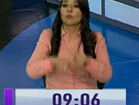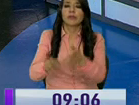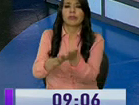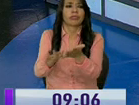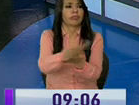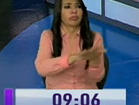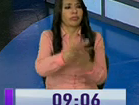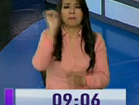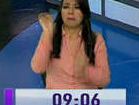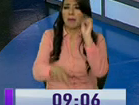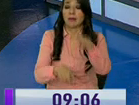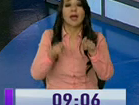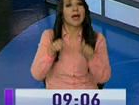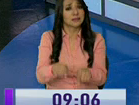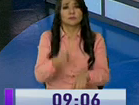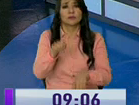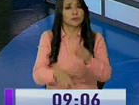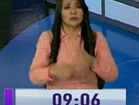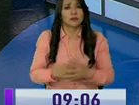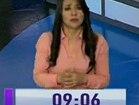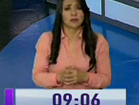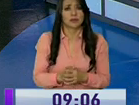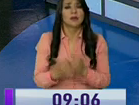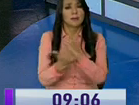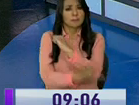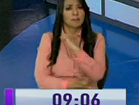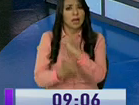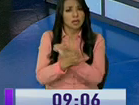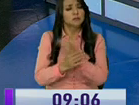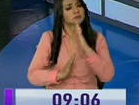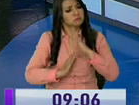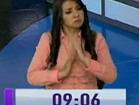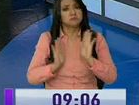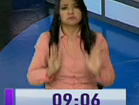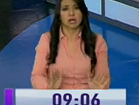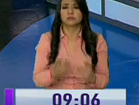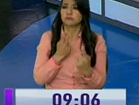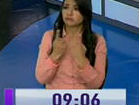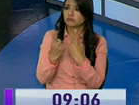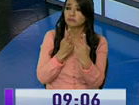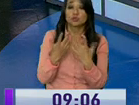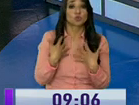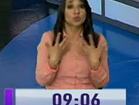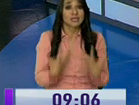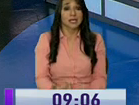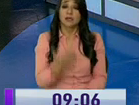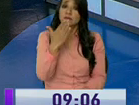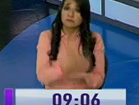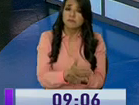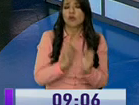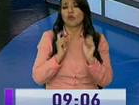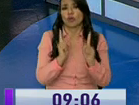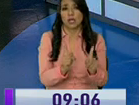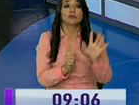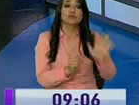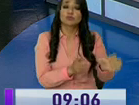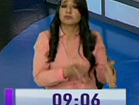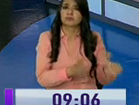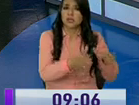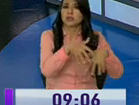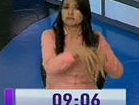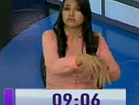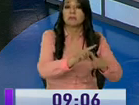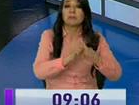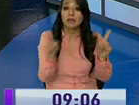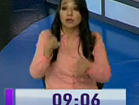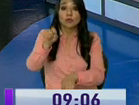Esa no es la manera. Supuestamente somos un país civilizado, seres humanos que debemos hablarlo. Si uno quiere paralizar uno, está bien, paralice, pero